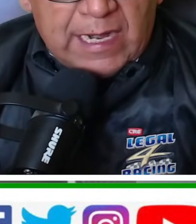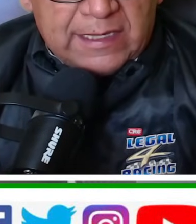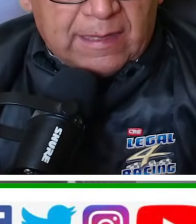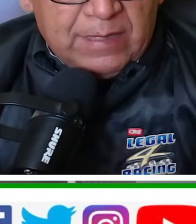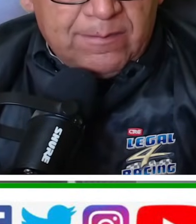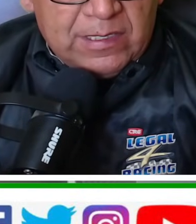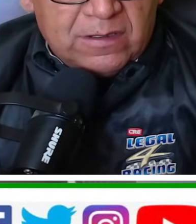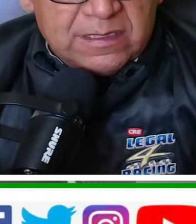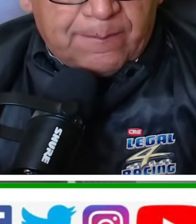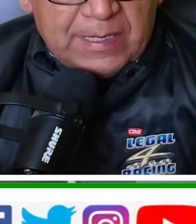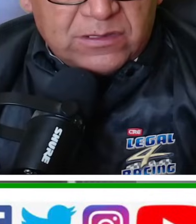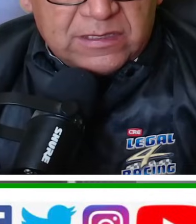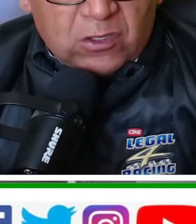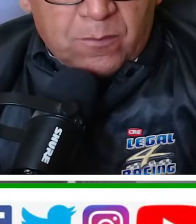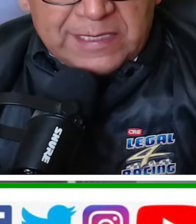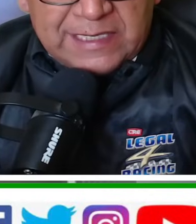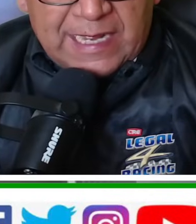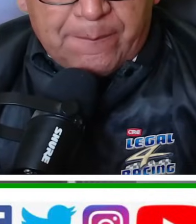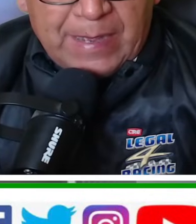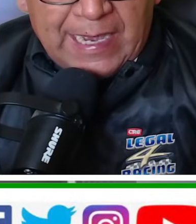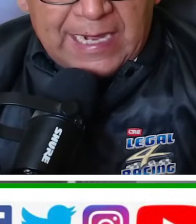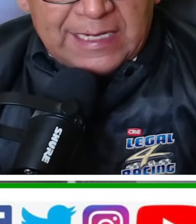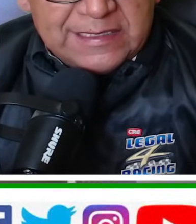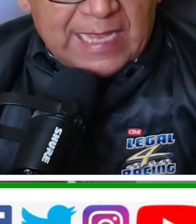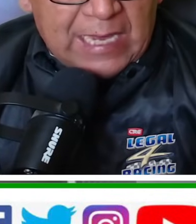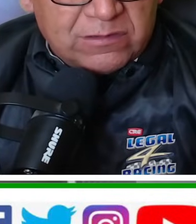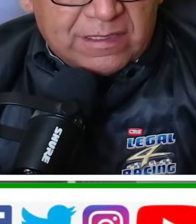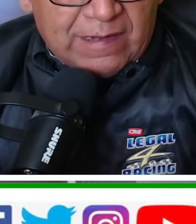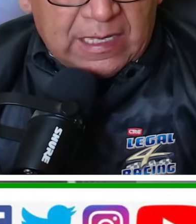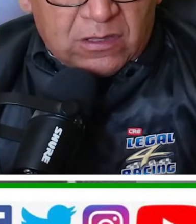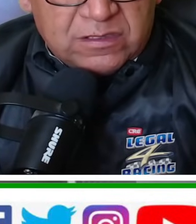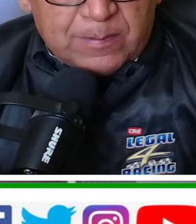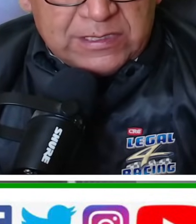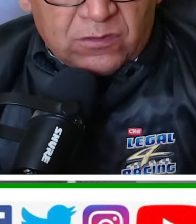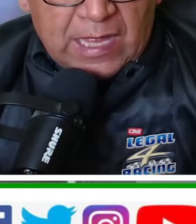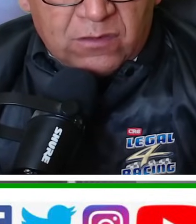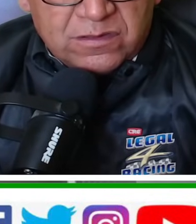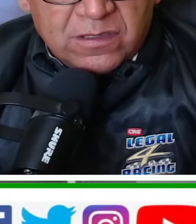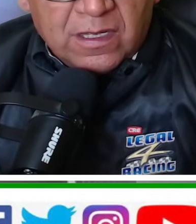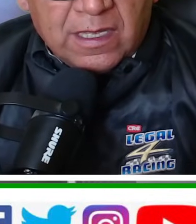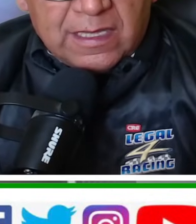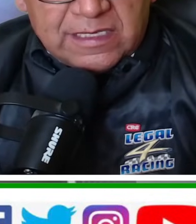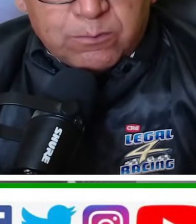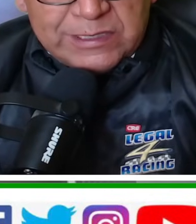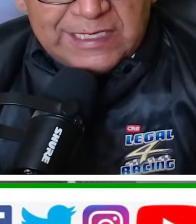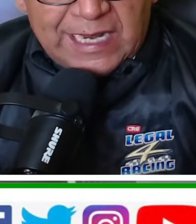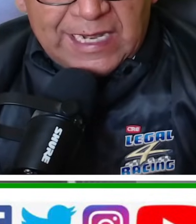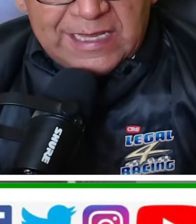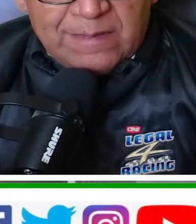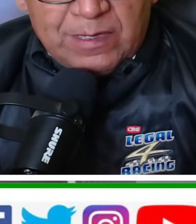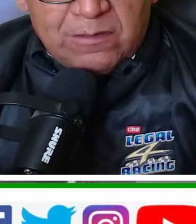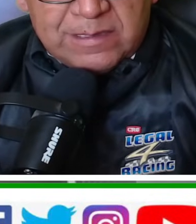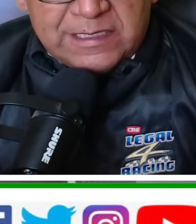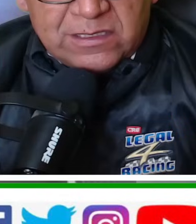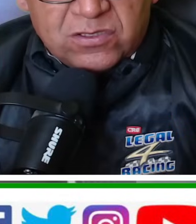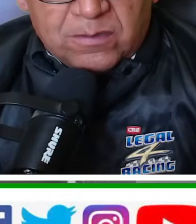de 40,000 millones de pesos y comenzará a pagarles a los trabajadores pensionados después de la